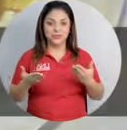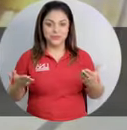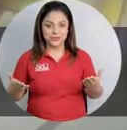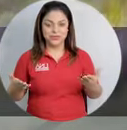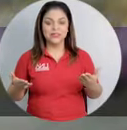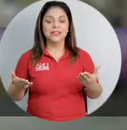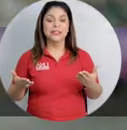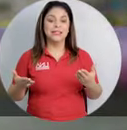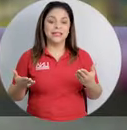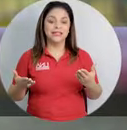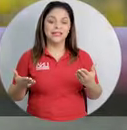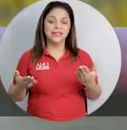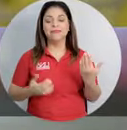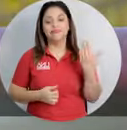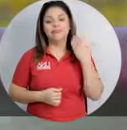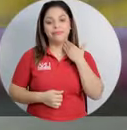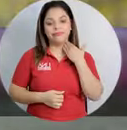góndolas del